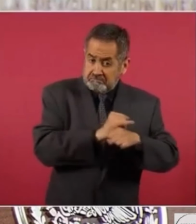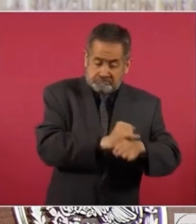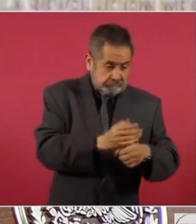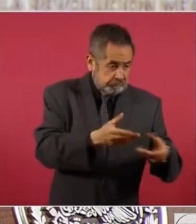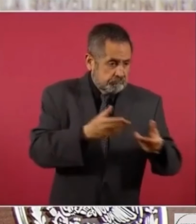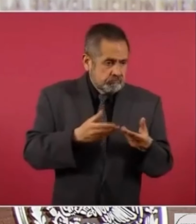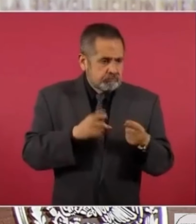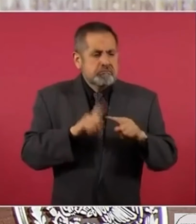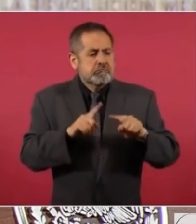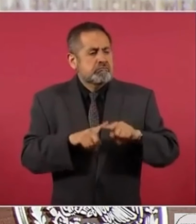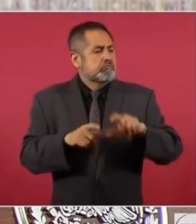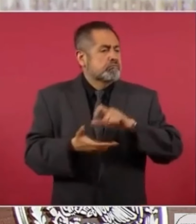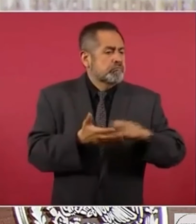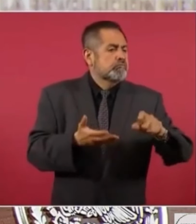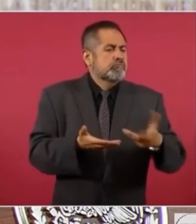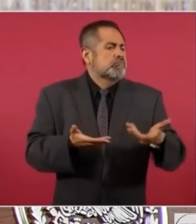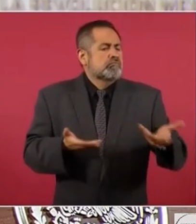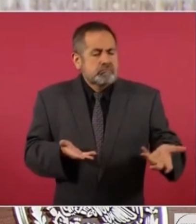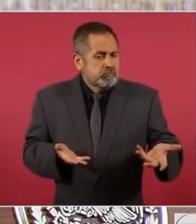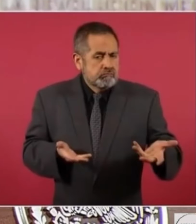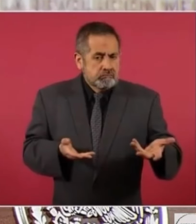cómo se obtuvieron.